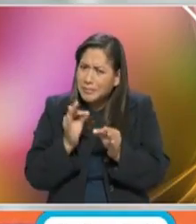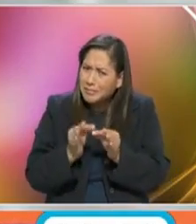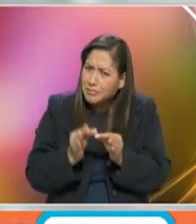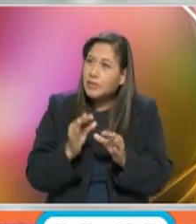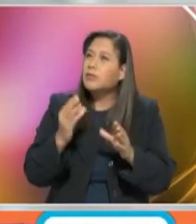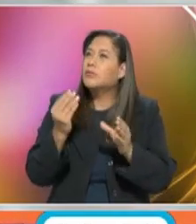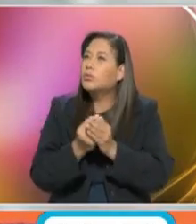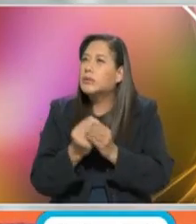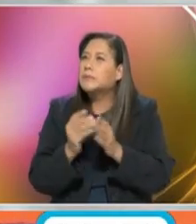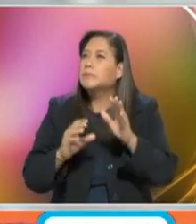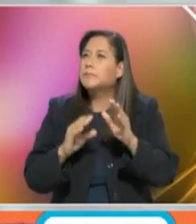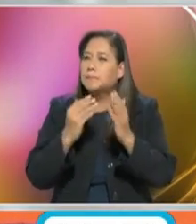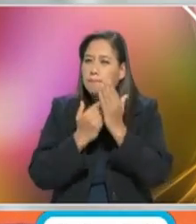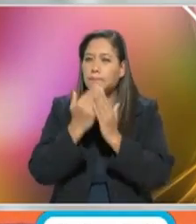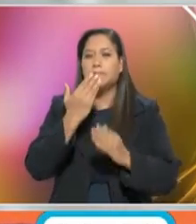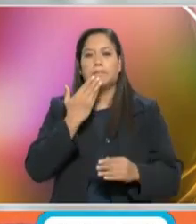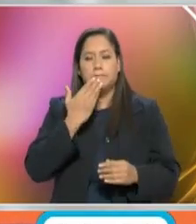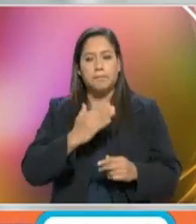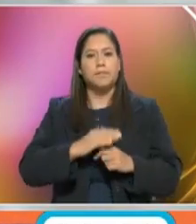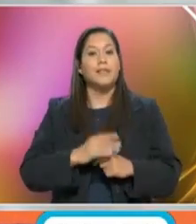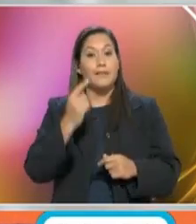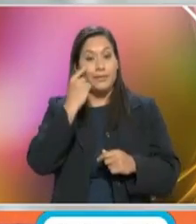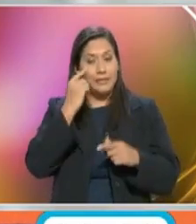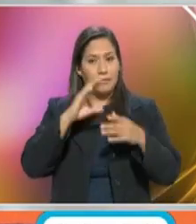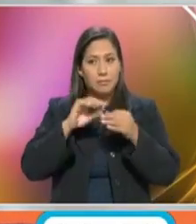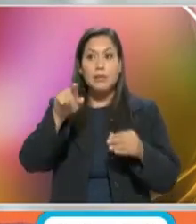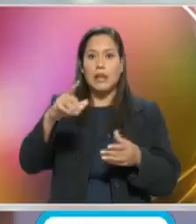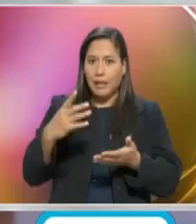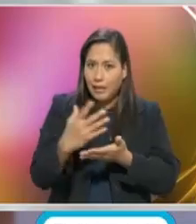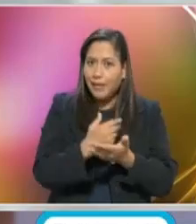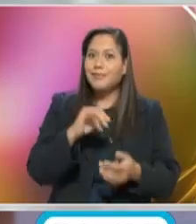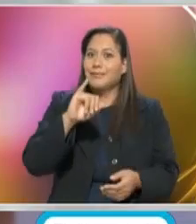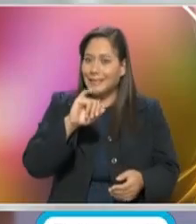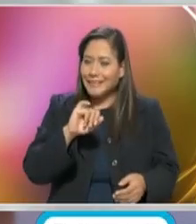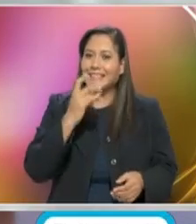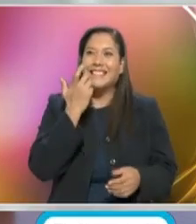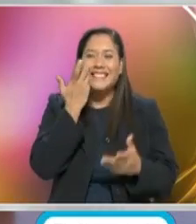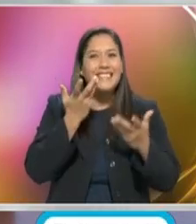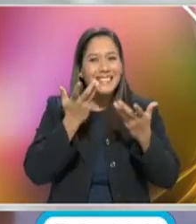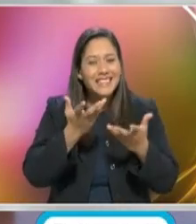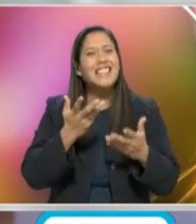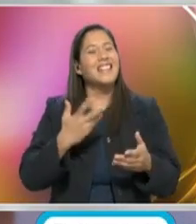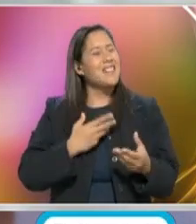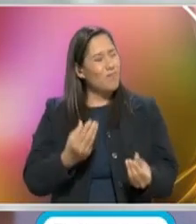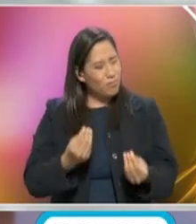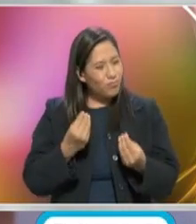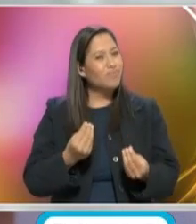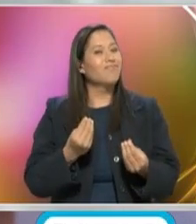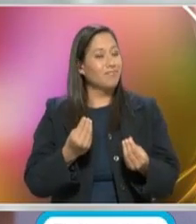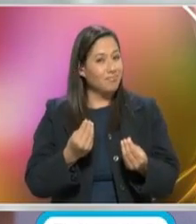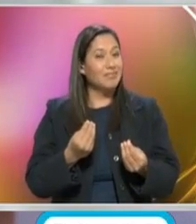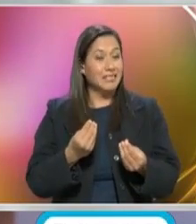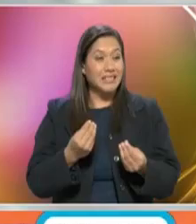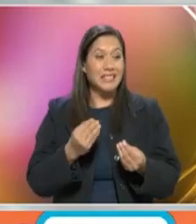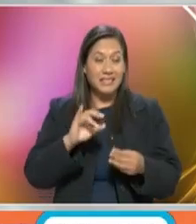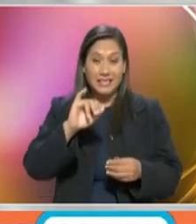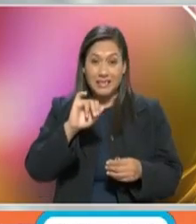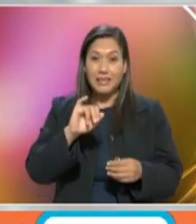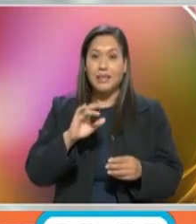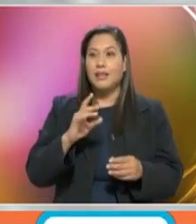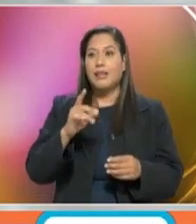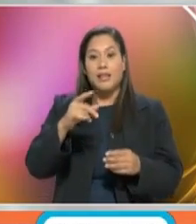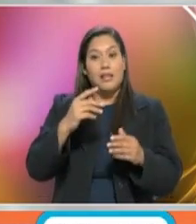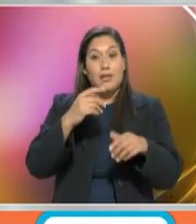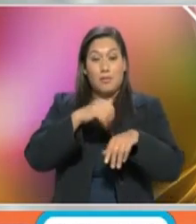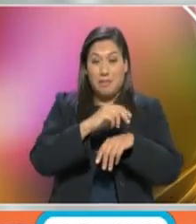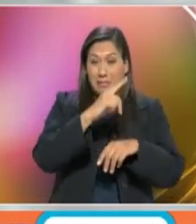en su capacitación y déjame contarte que tienen muchas ganas ahí. Hay bastantes. Duda. Sí, yo creo que rebasa